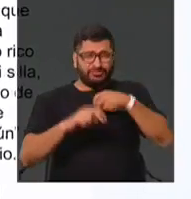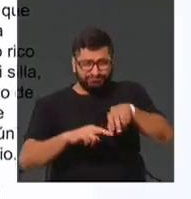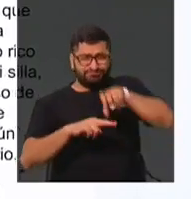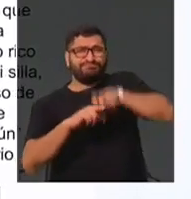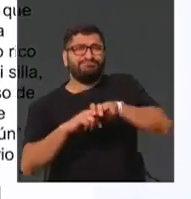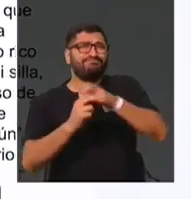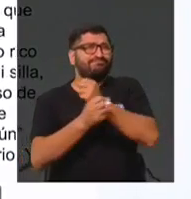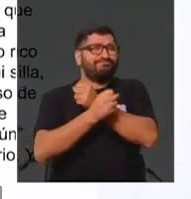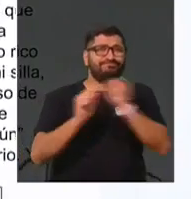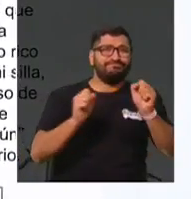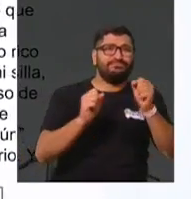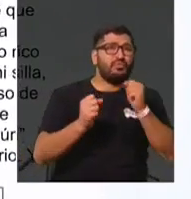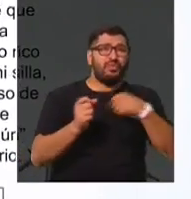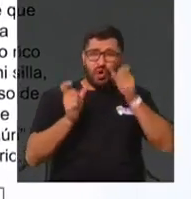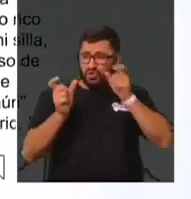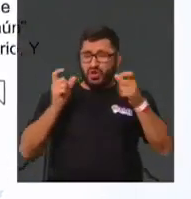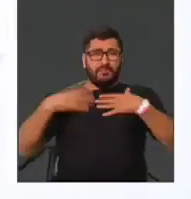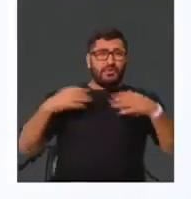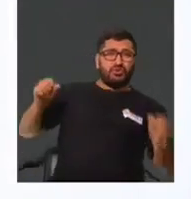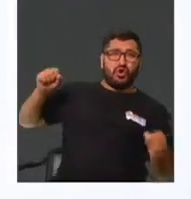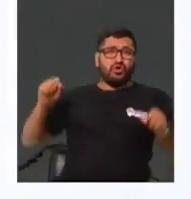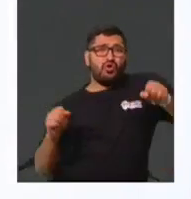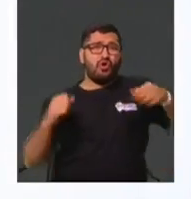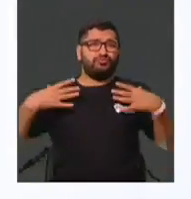para todos lados sin controlar mi tronco.